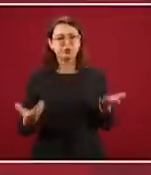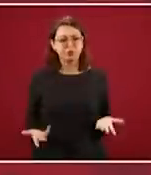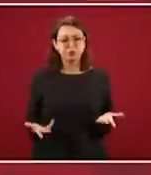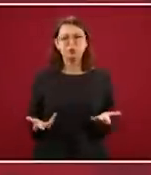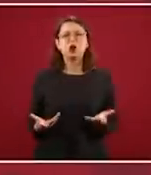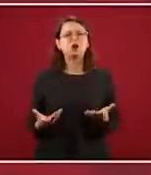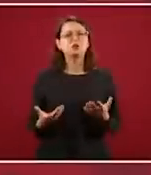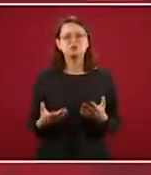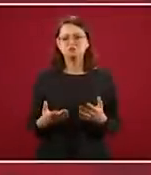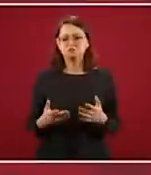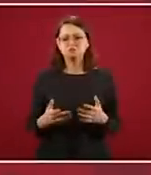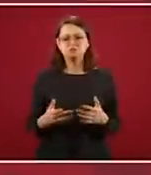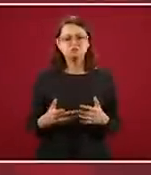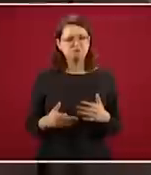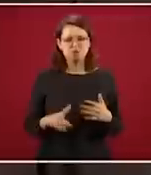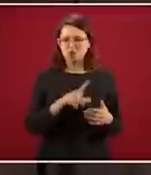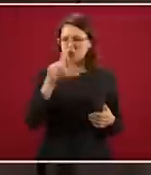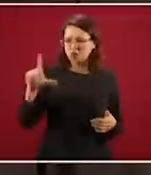nuestro proyecto,